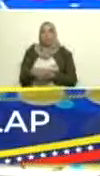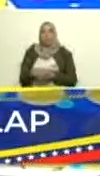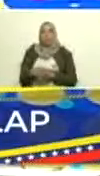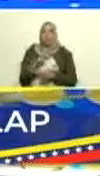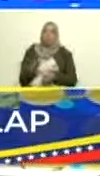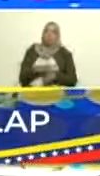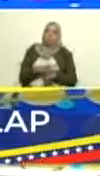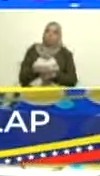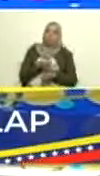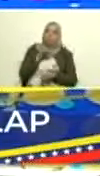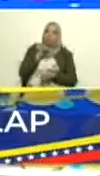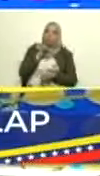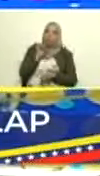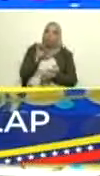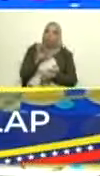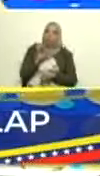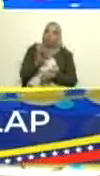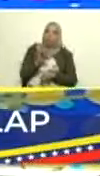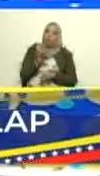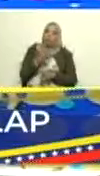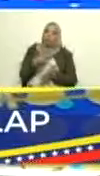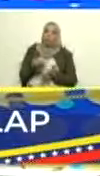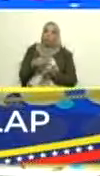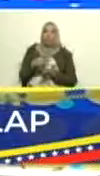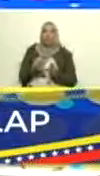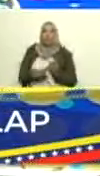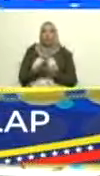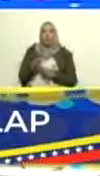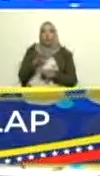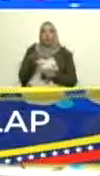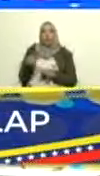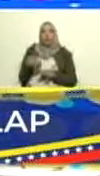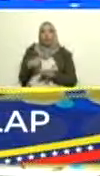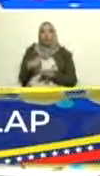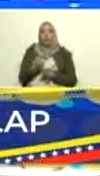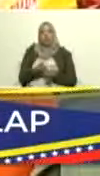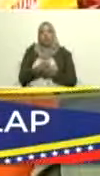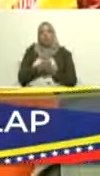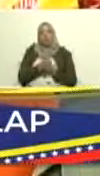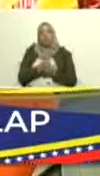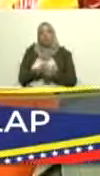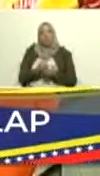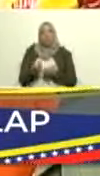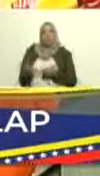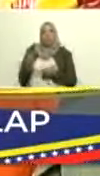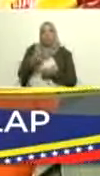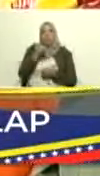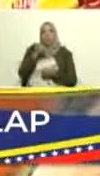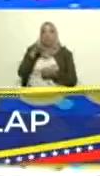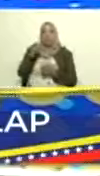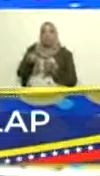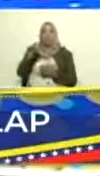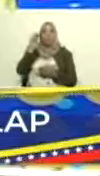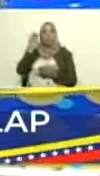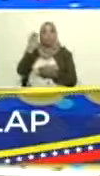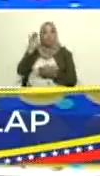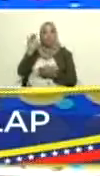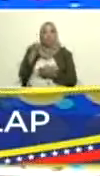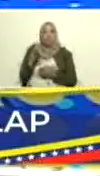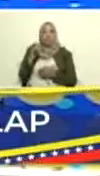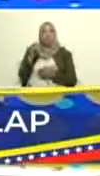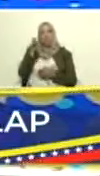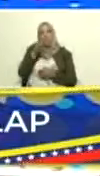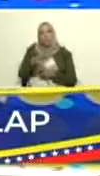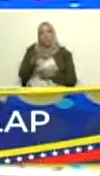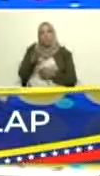Venimos de un tiempo de dolor que superamos con amor y ahora vamos hacia el futuro.